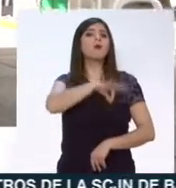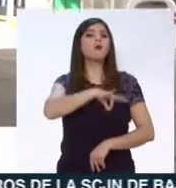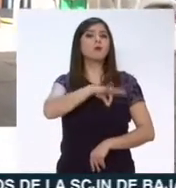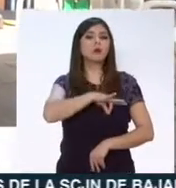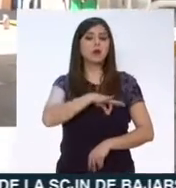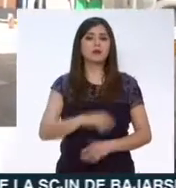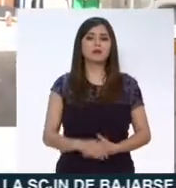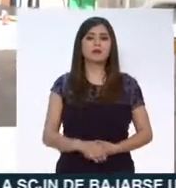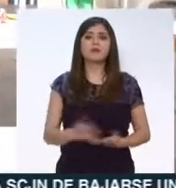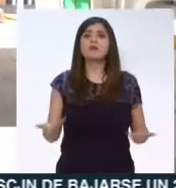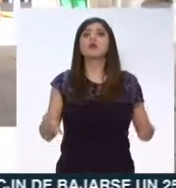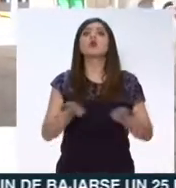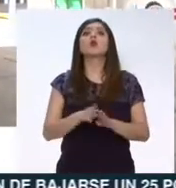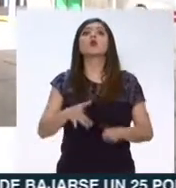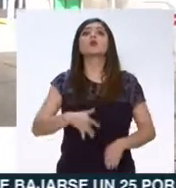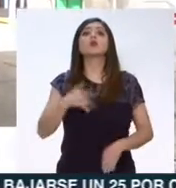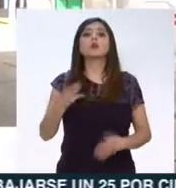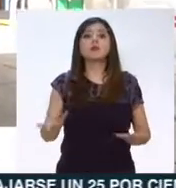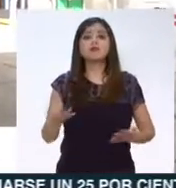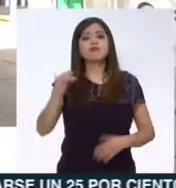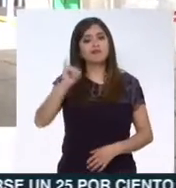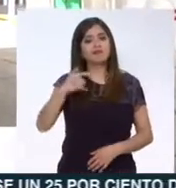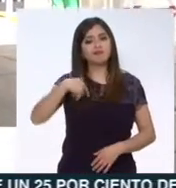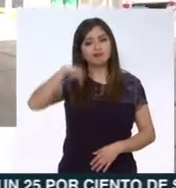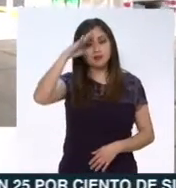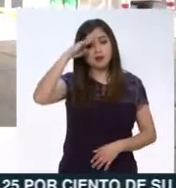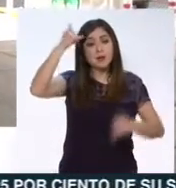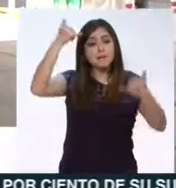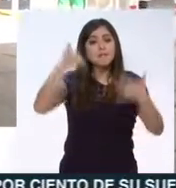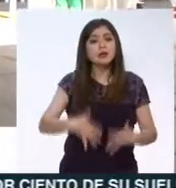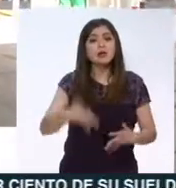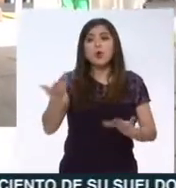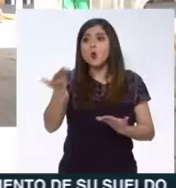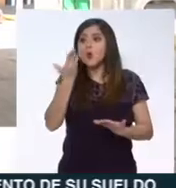viene a afectar las propinas? Bastante, porque pues no hay trabajo.